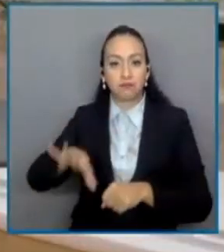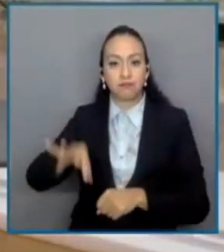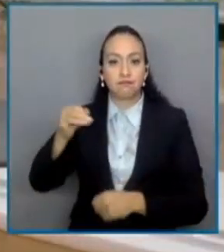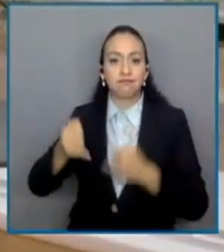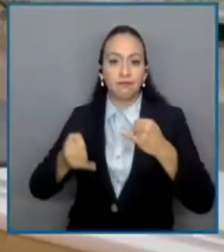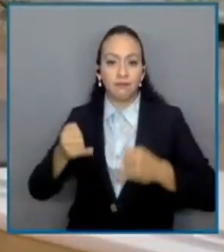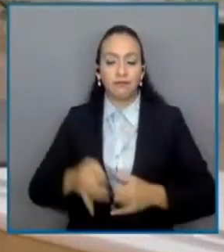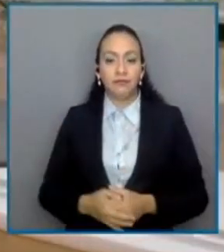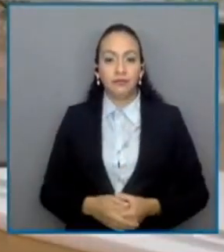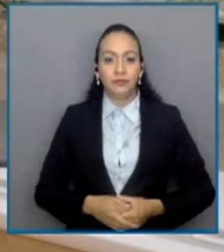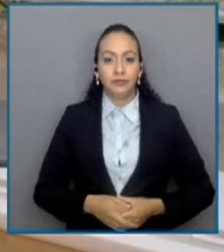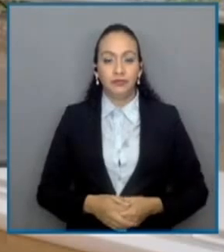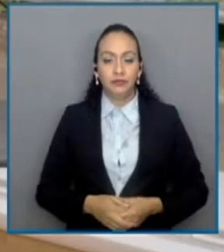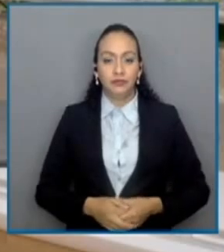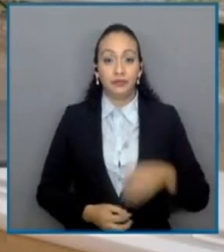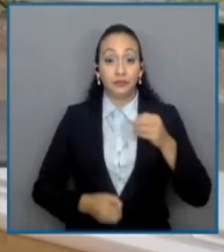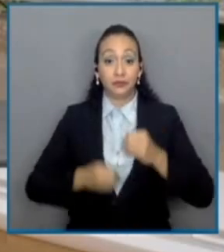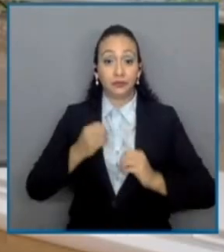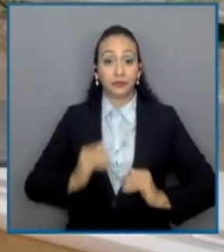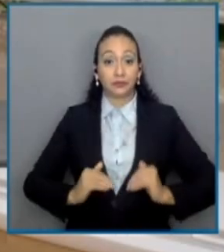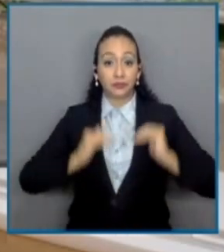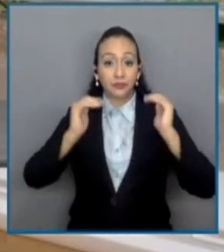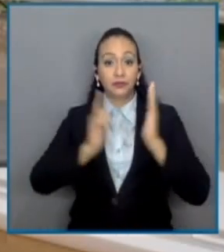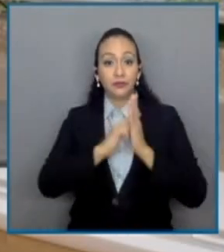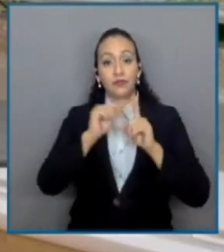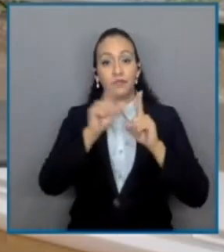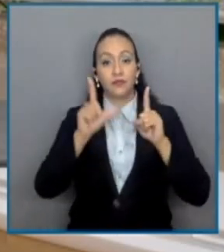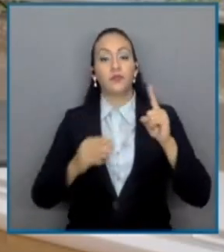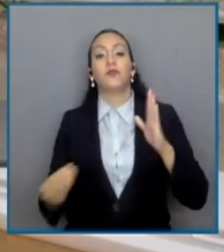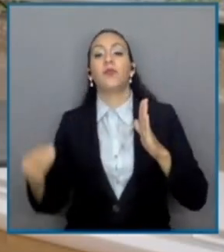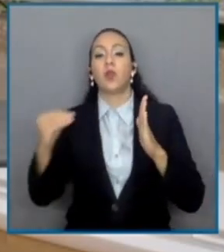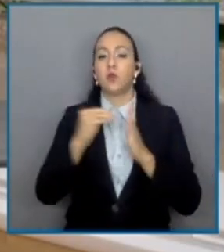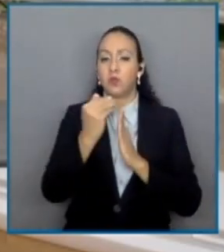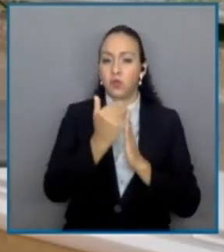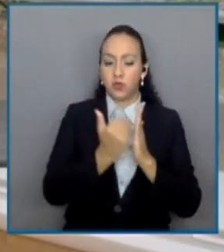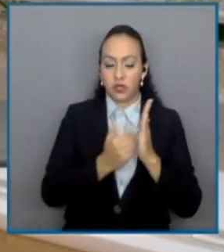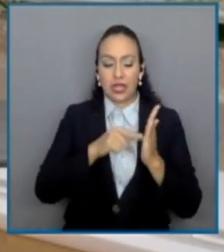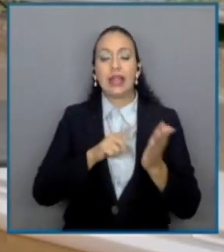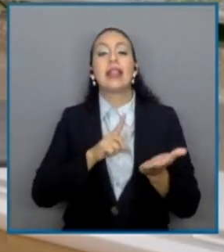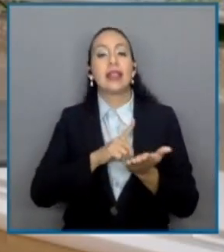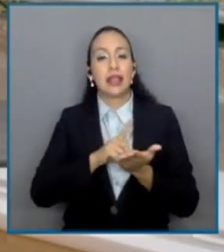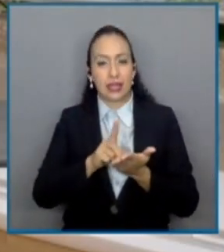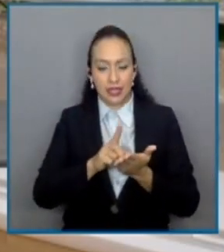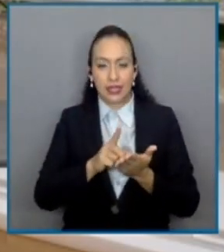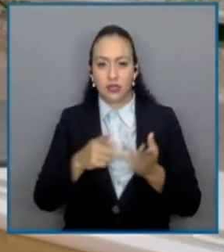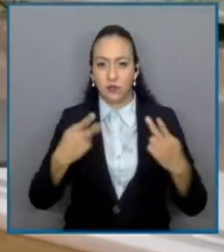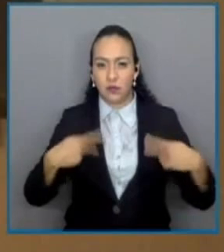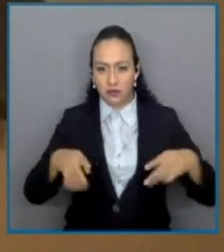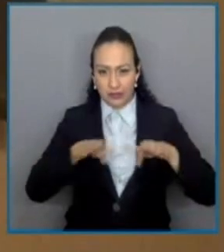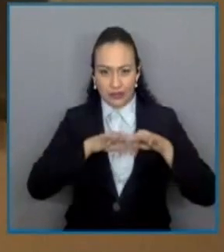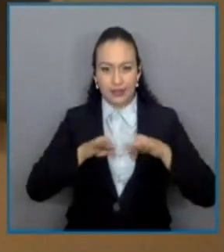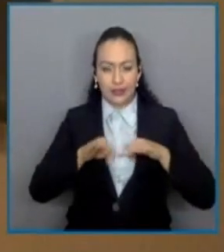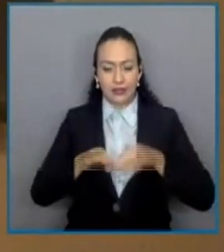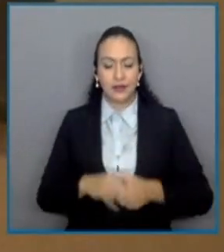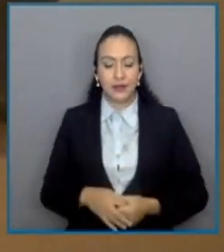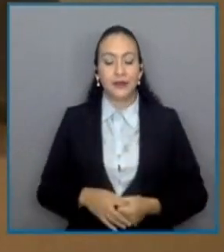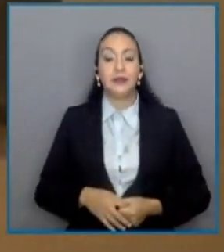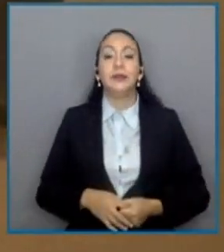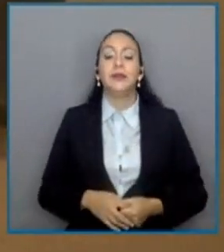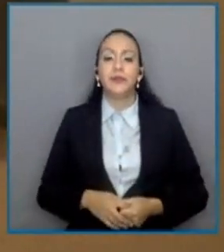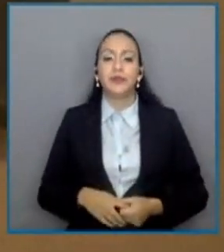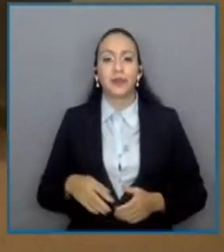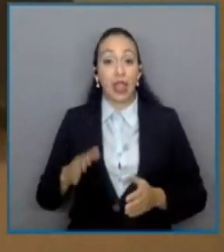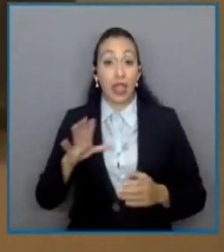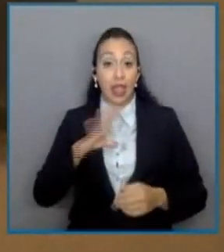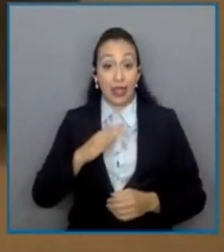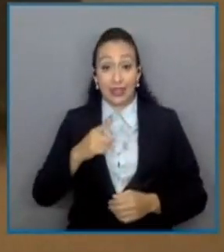La Suprema Corte ha establecido criterios que protegen el derecho de estabilidad laboral. En el marco de la campaña 100 sentencias de la